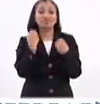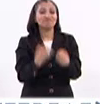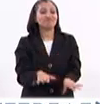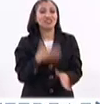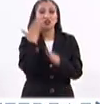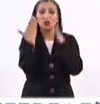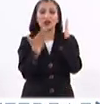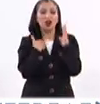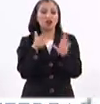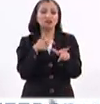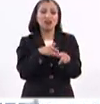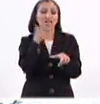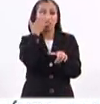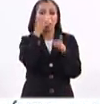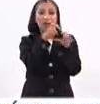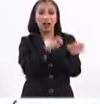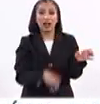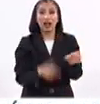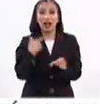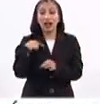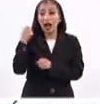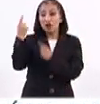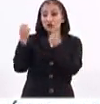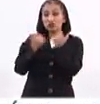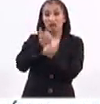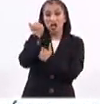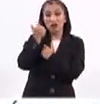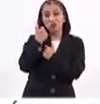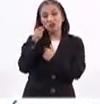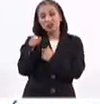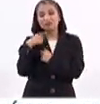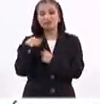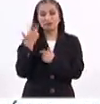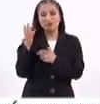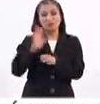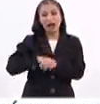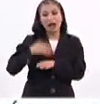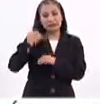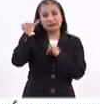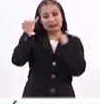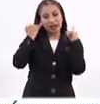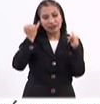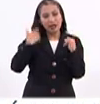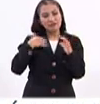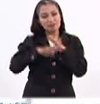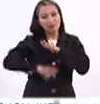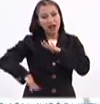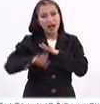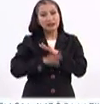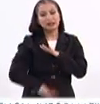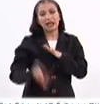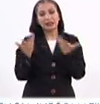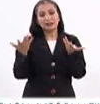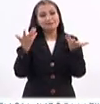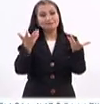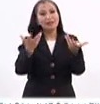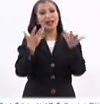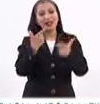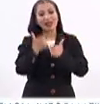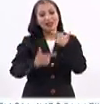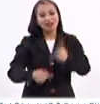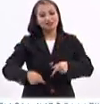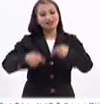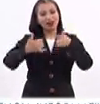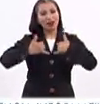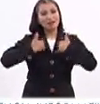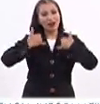carrera o que se decida no continuar. La ausencia de aquellos estudiantes hace más presente los ideales, la esencia y los anhelos de las